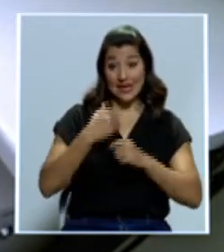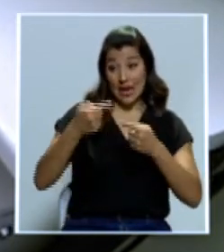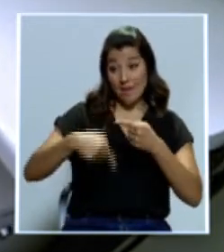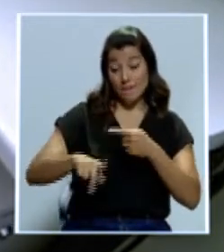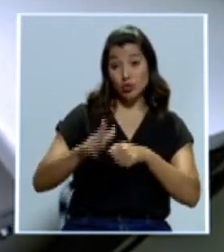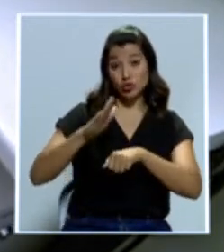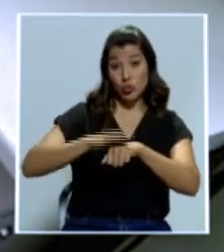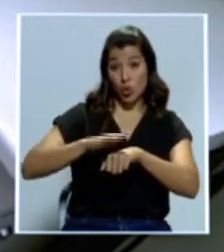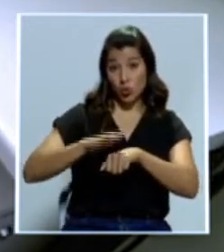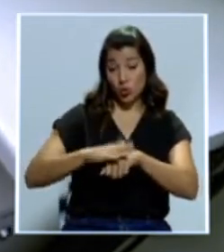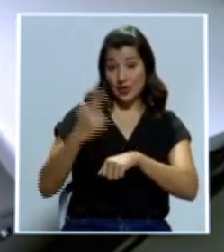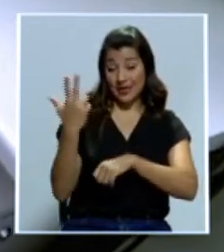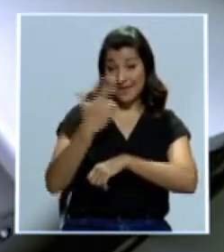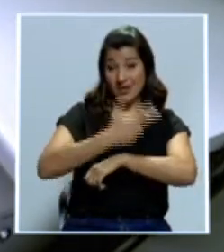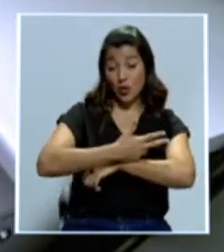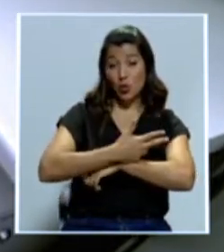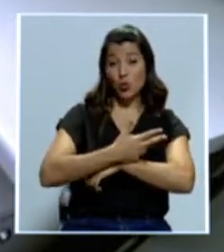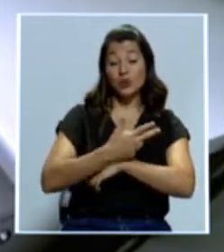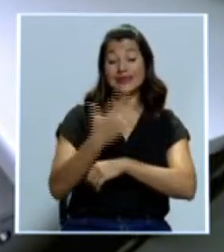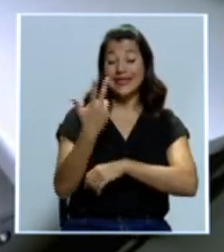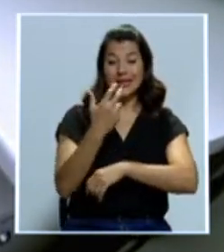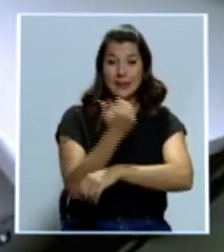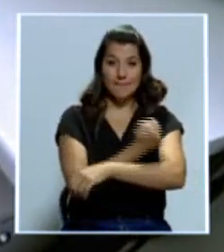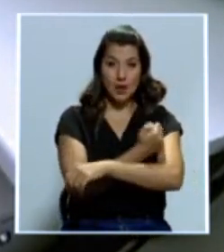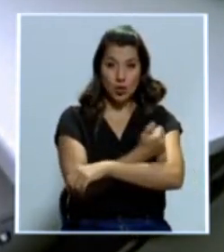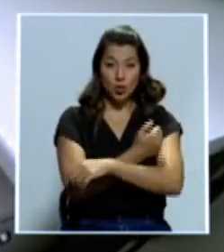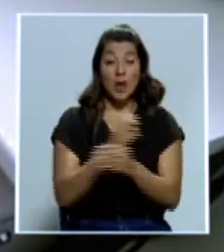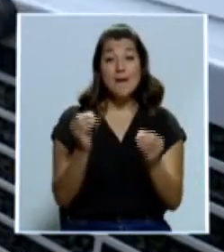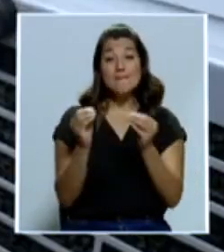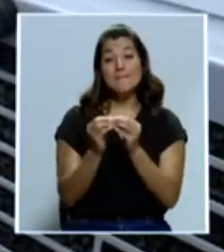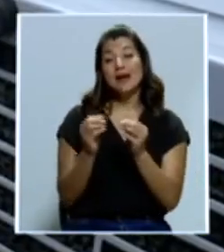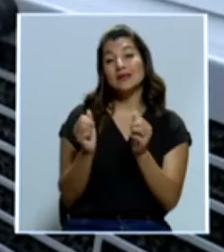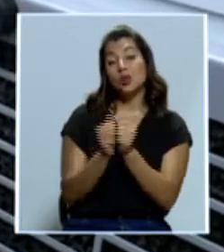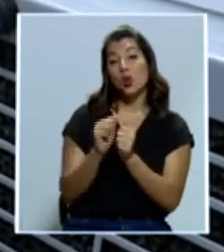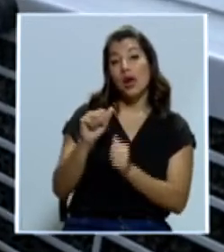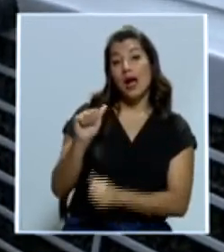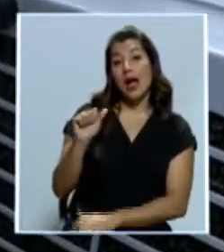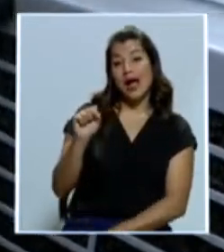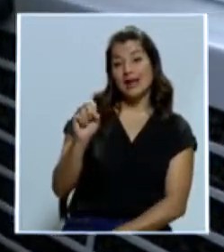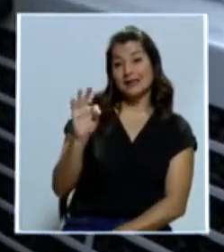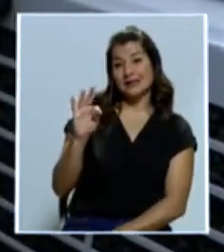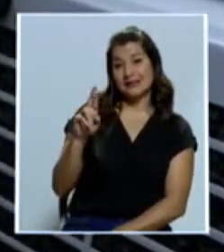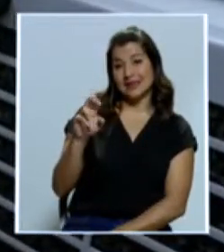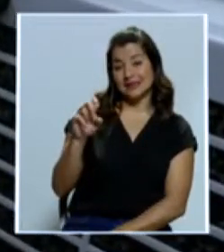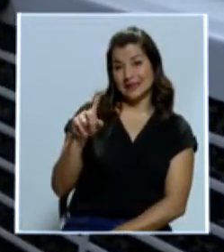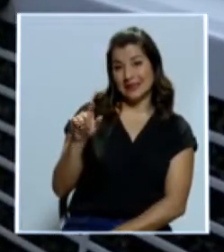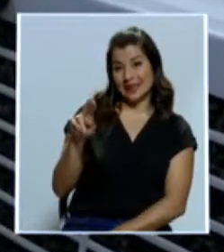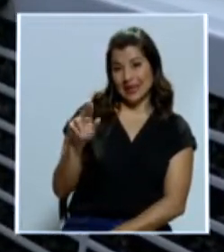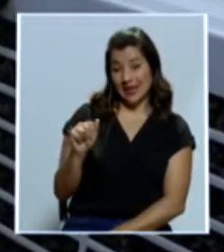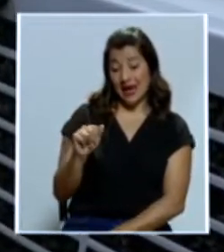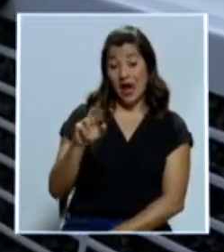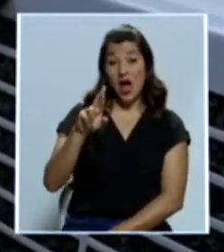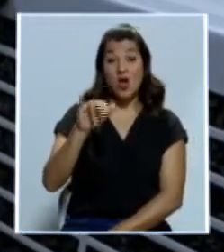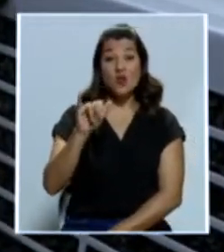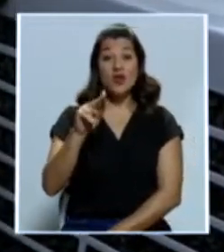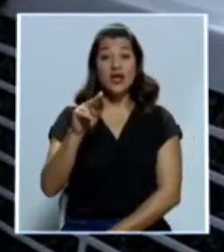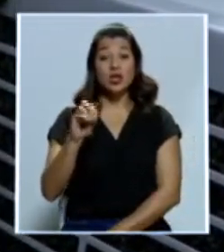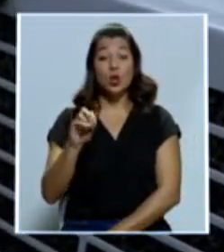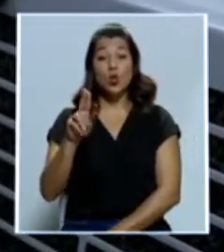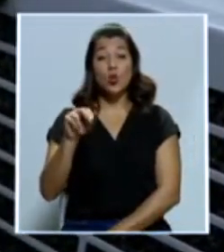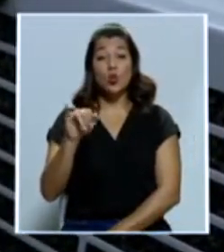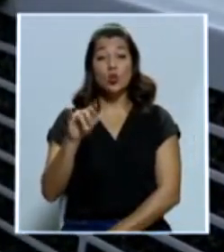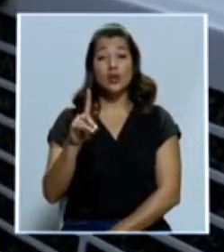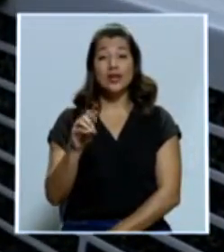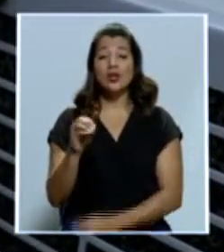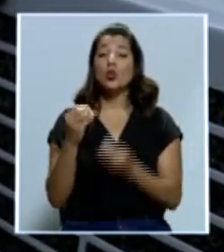otras vacunas, especialmente la británica de AstraZeneca Oxford. Reino Unido es el país de Europa más castigado por la pandemia y el